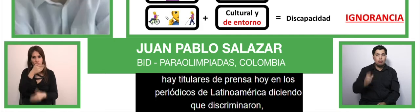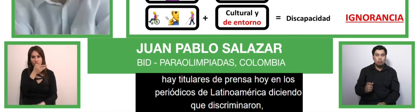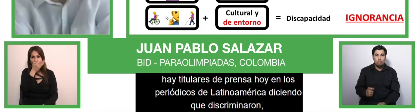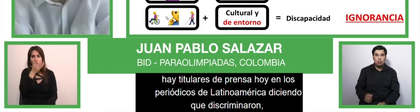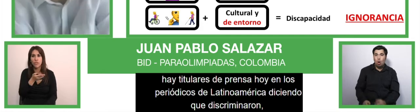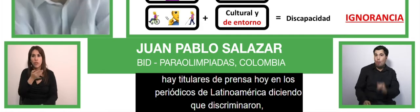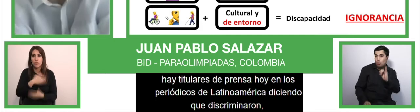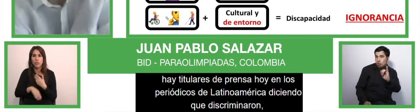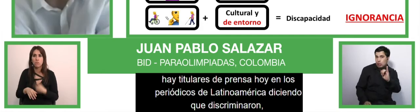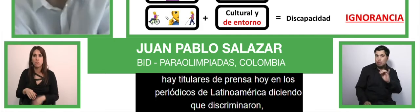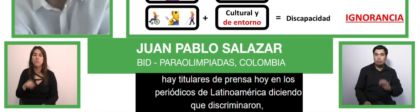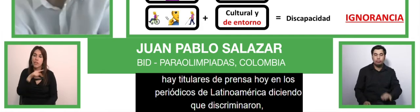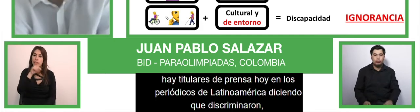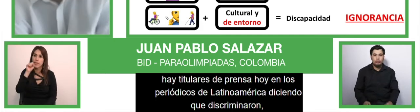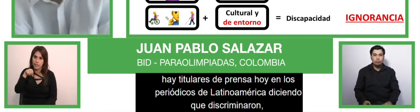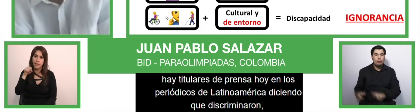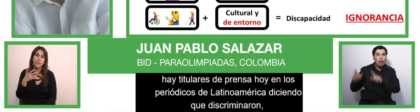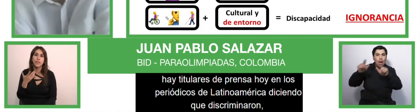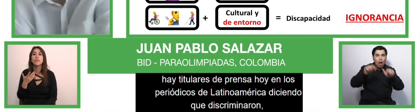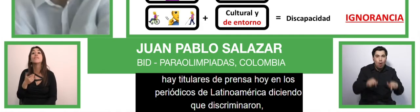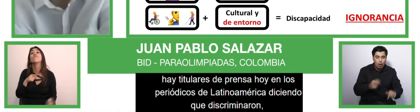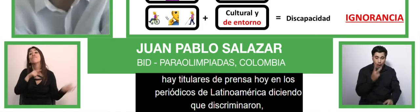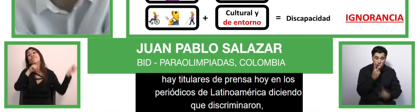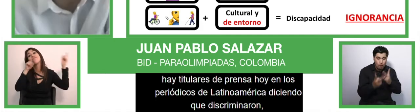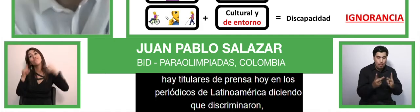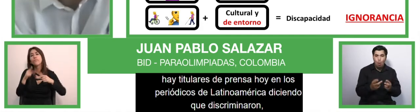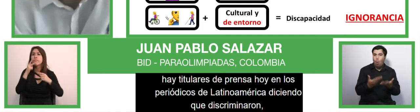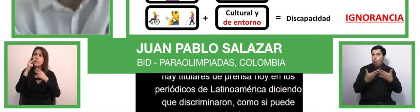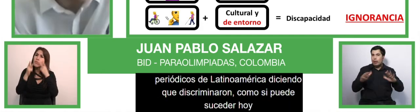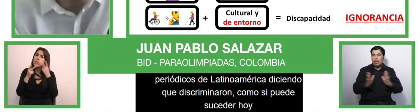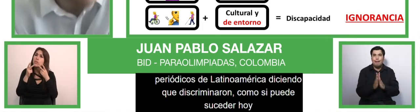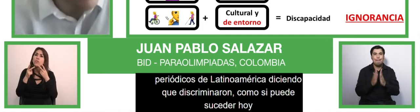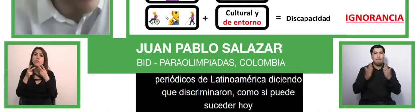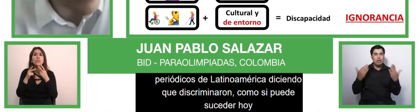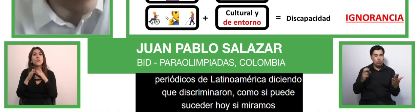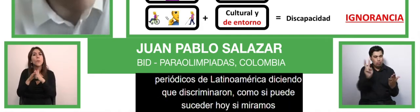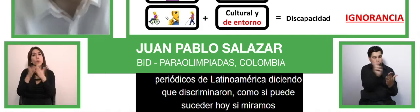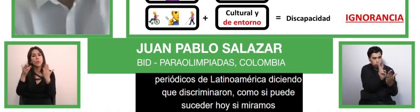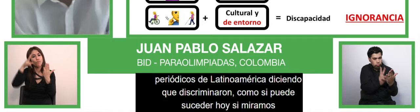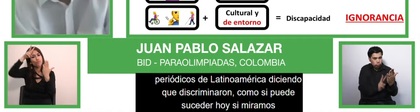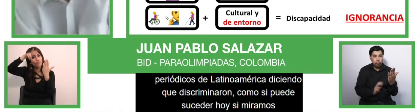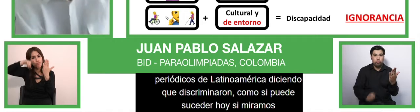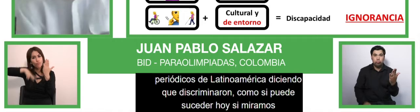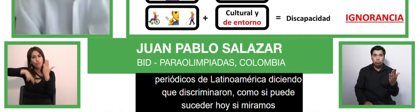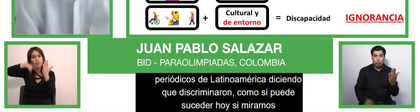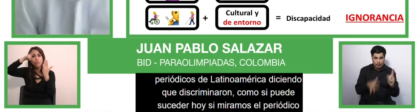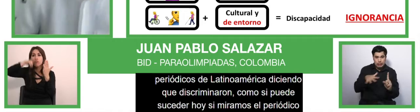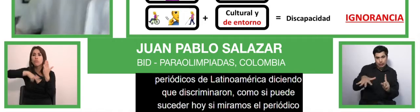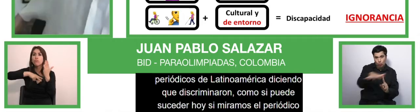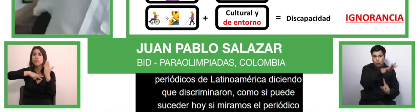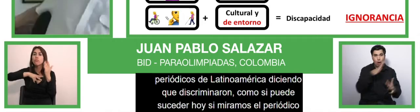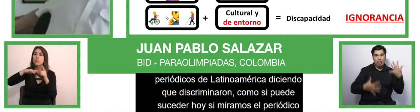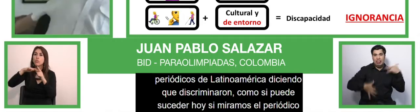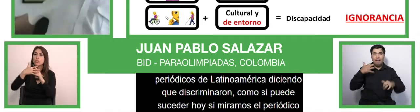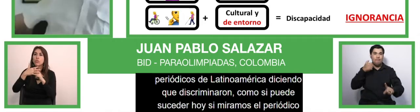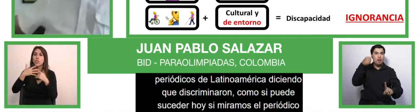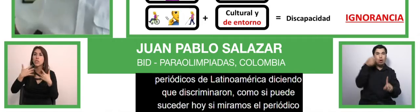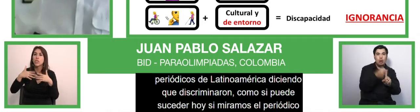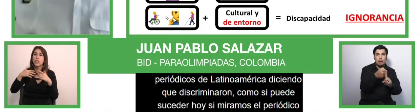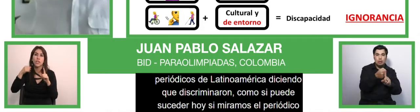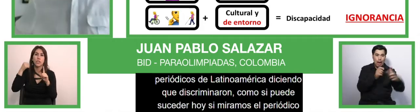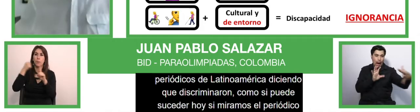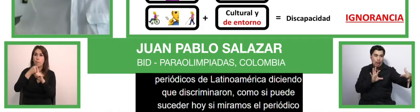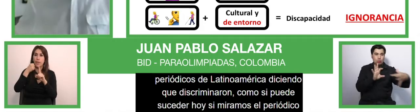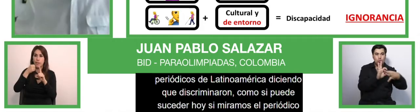puede suceder hoy mismo si miramos cualquier periódico de situaciones de violencia asociadas